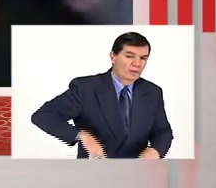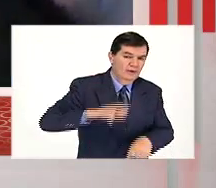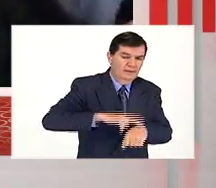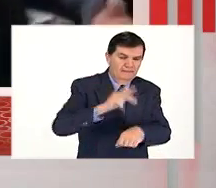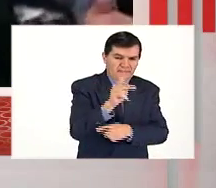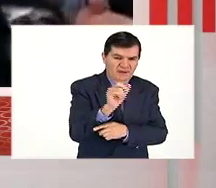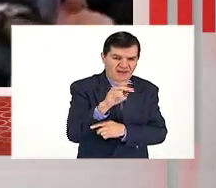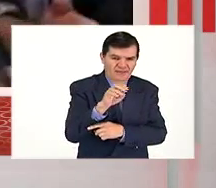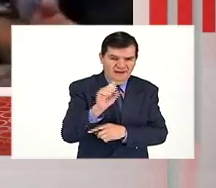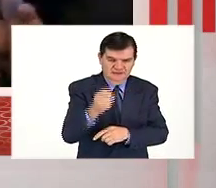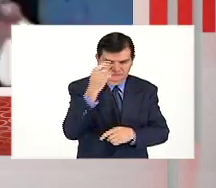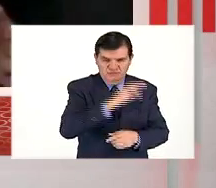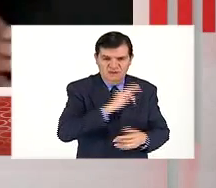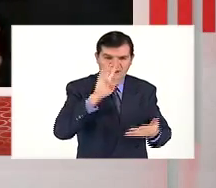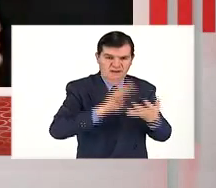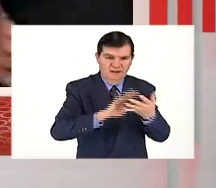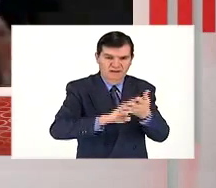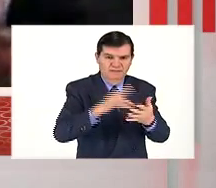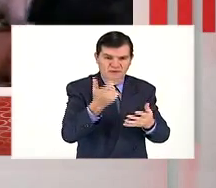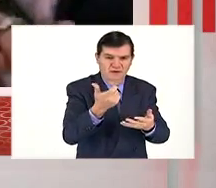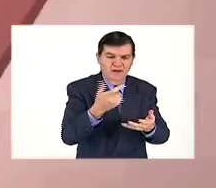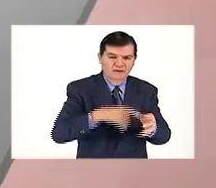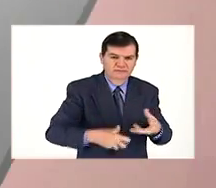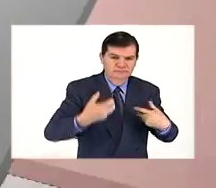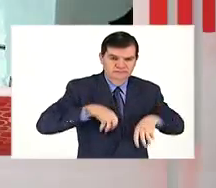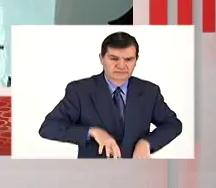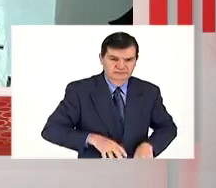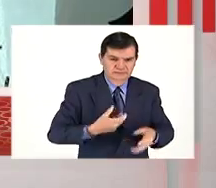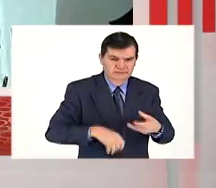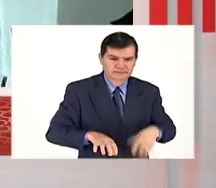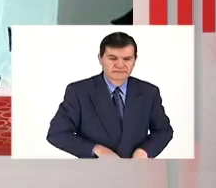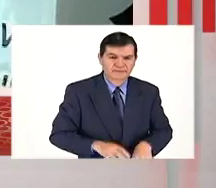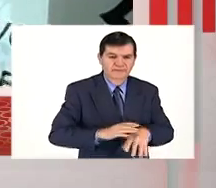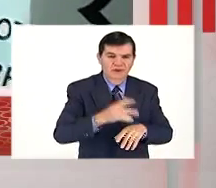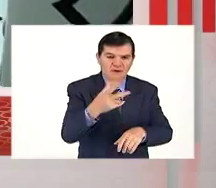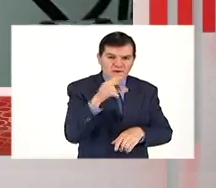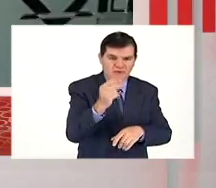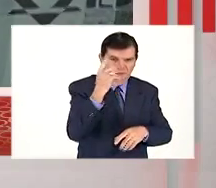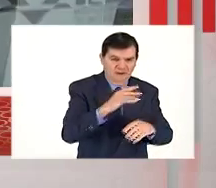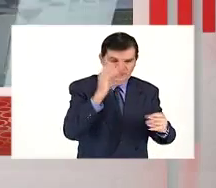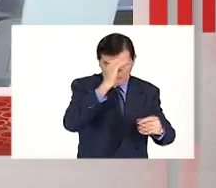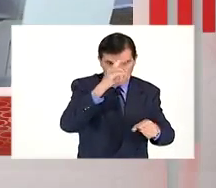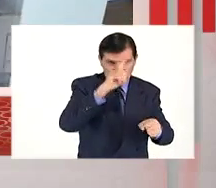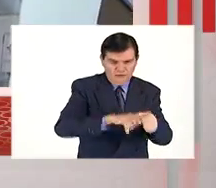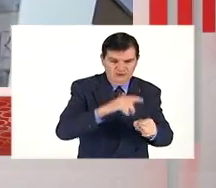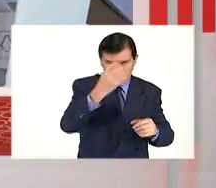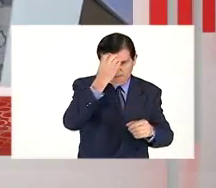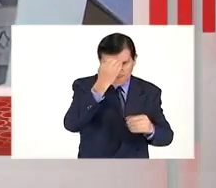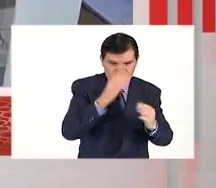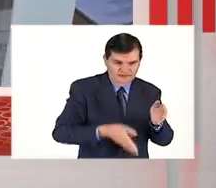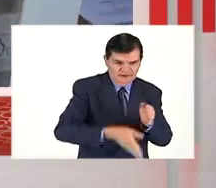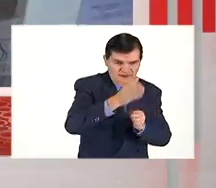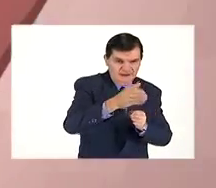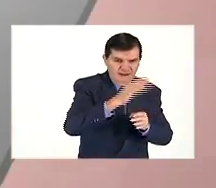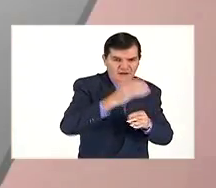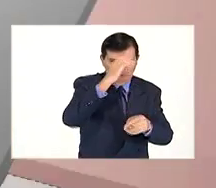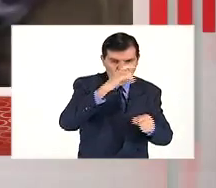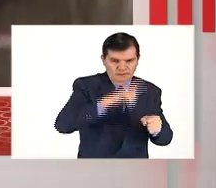Guillermo Padres, podría ir a la cárcel por desvío de recursos. Dicen no al corredor cultural Chapultepec en la Ciudad de